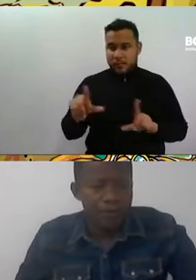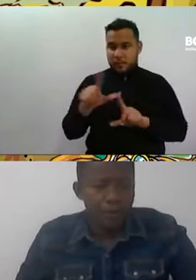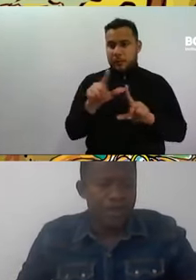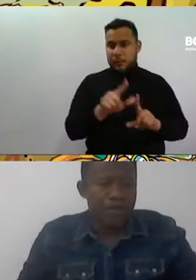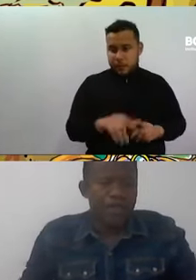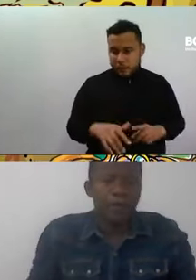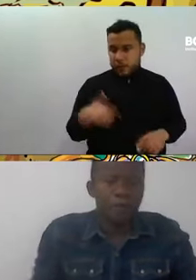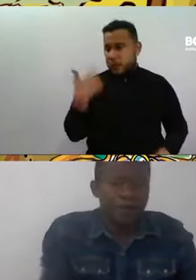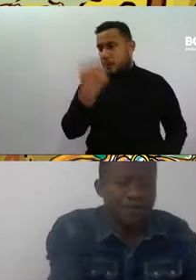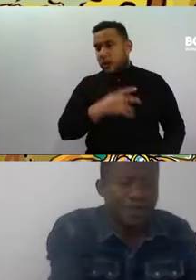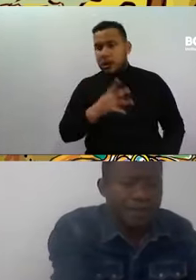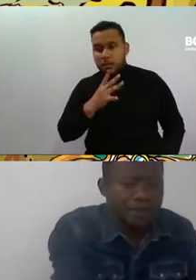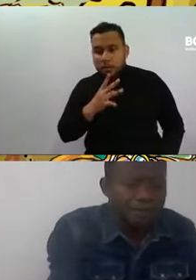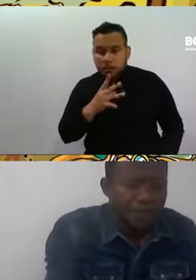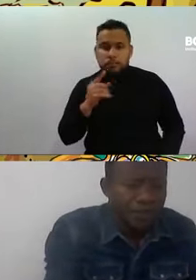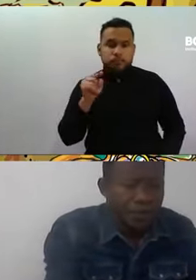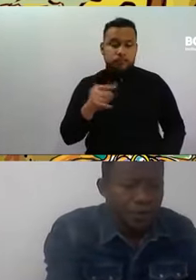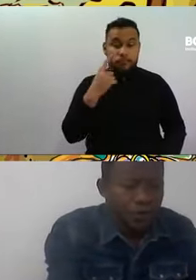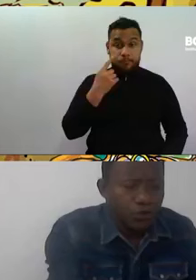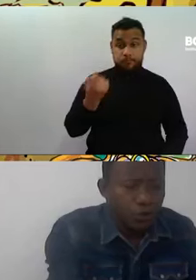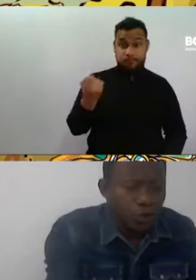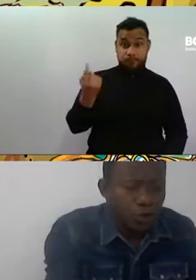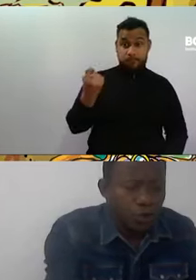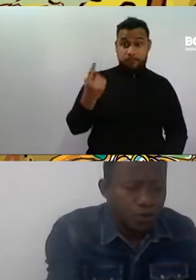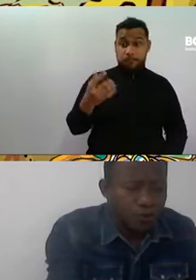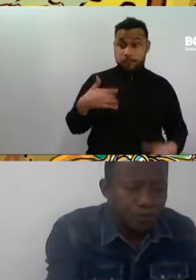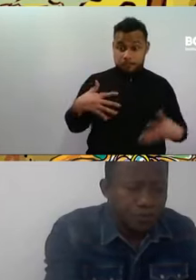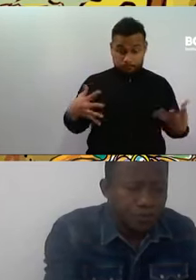lo oral, porque hay que comprender